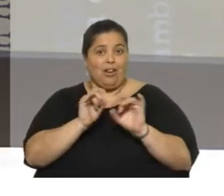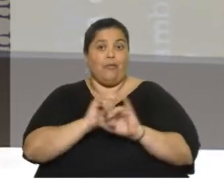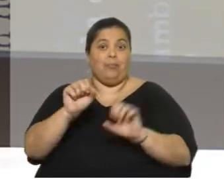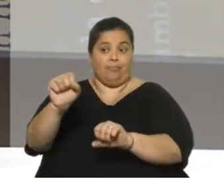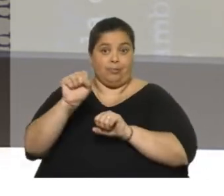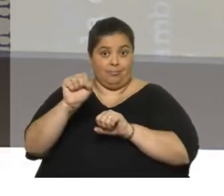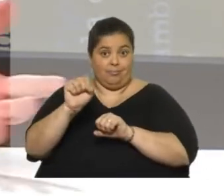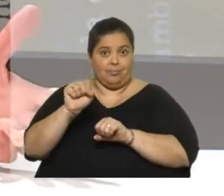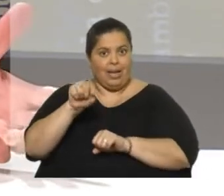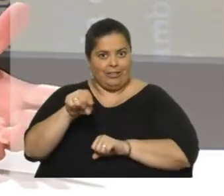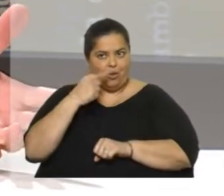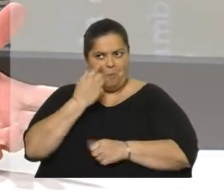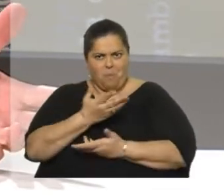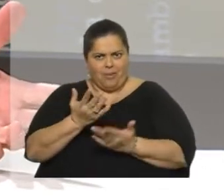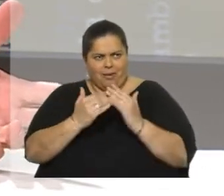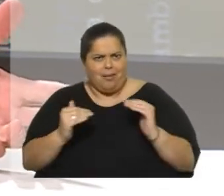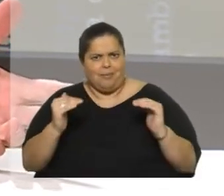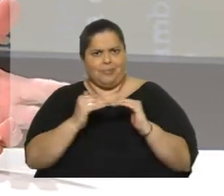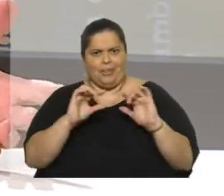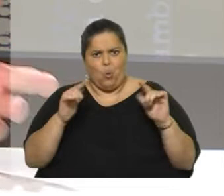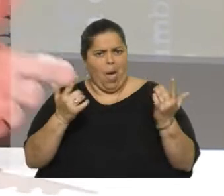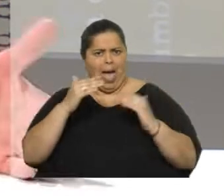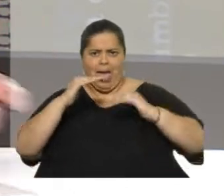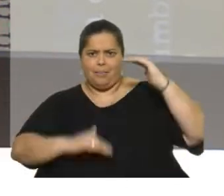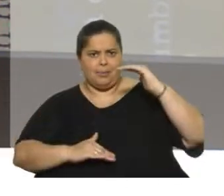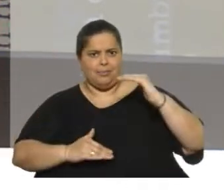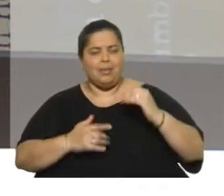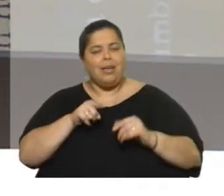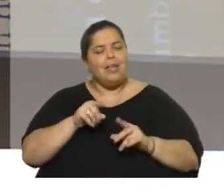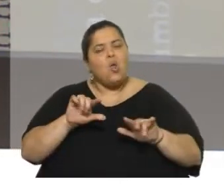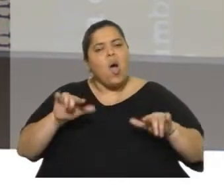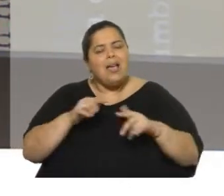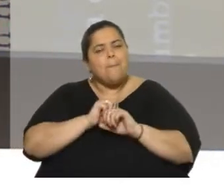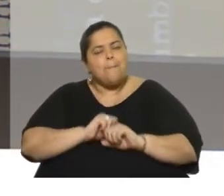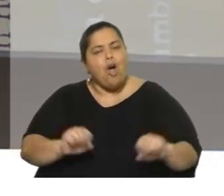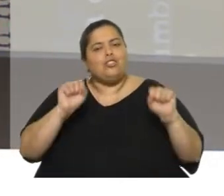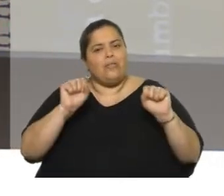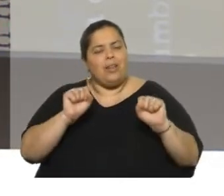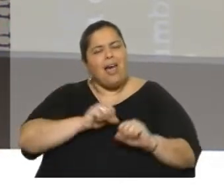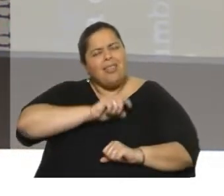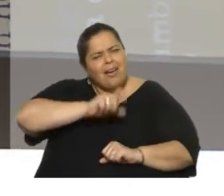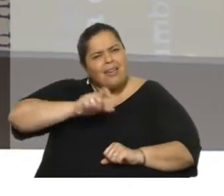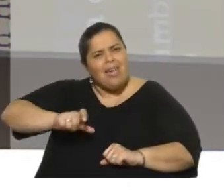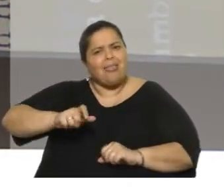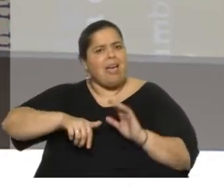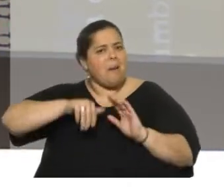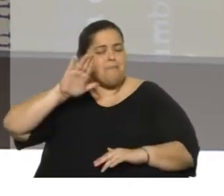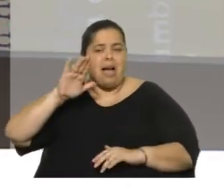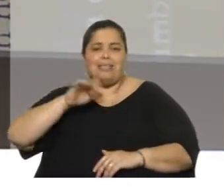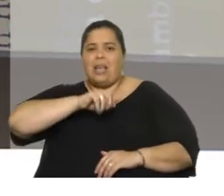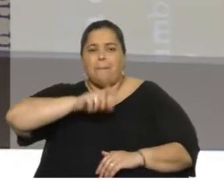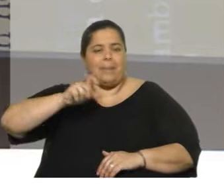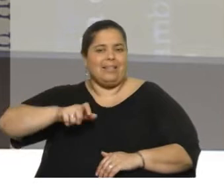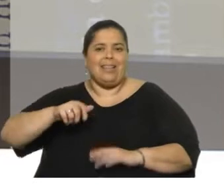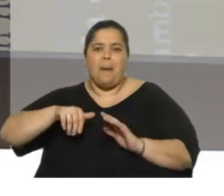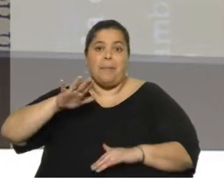muestra la inequidad de la distribución educativa y la imposibilidad de que mucha gente, fundamentalmente, en general